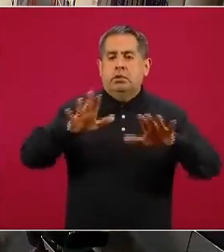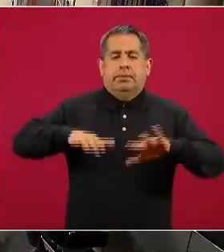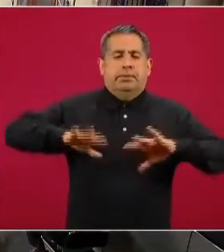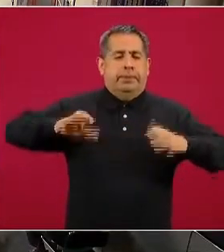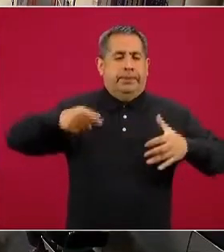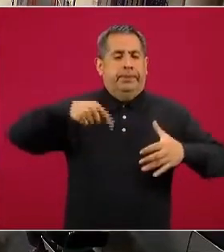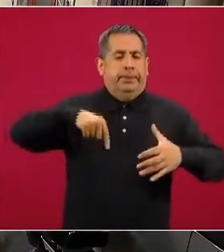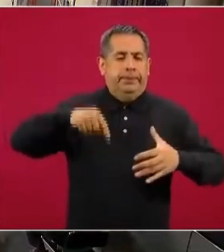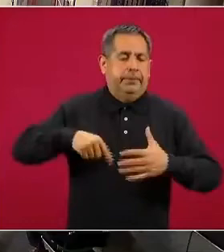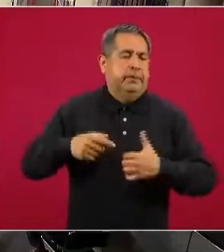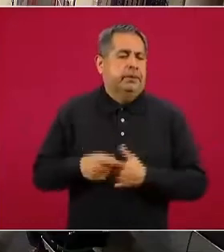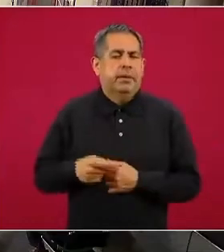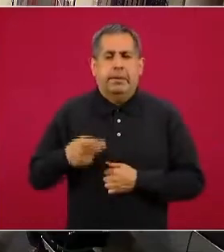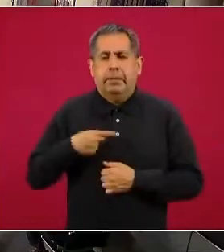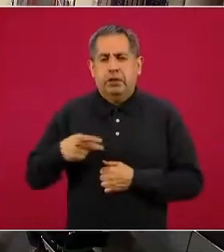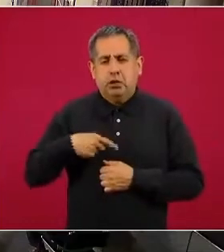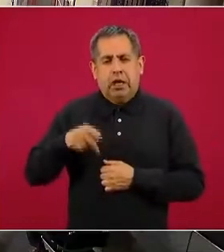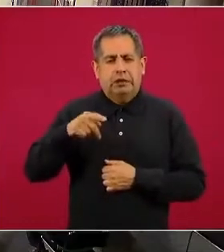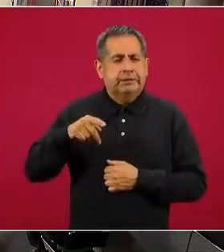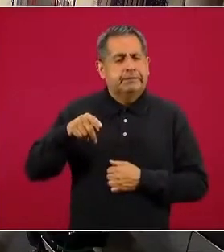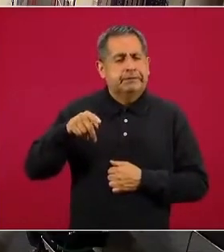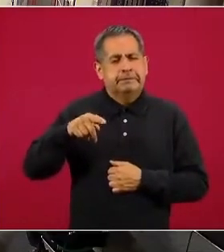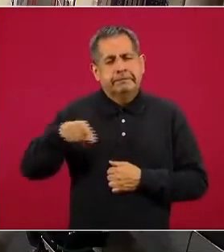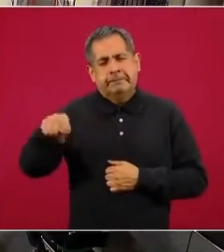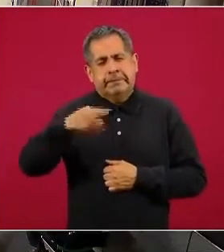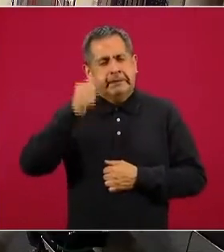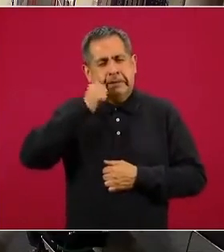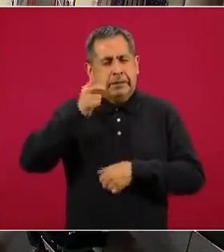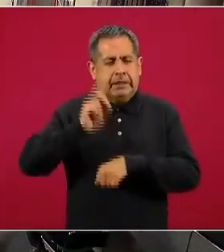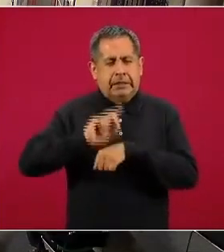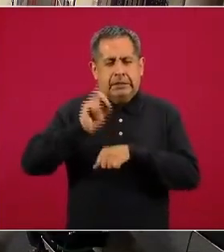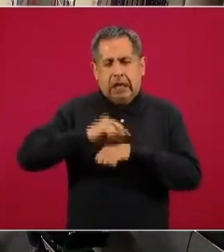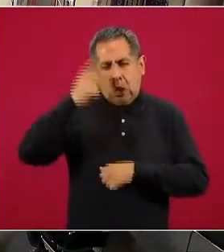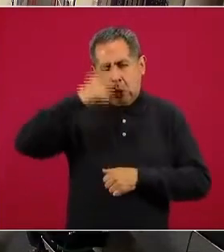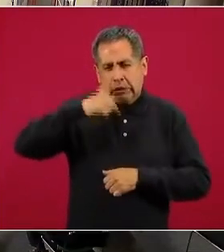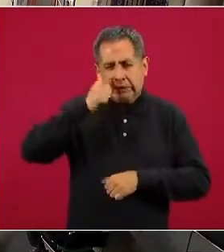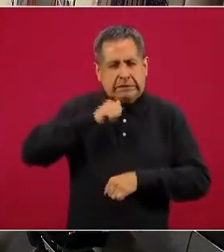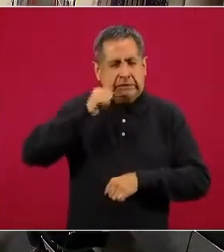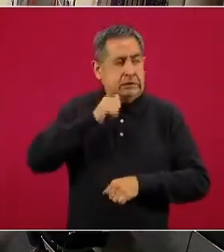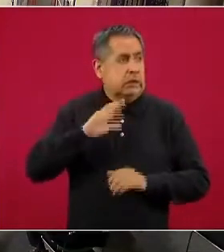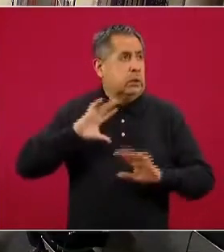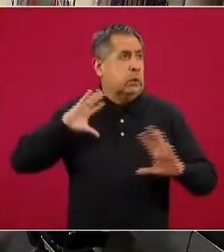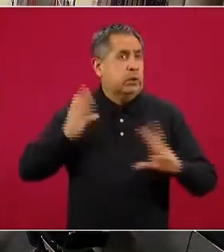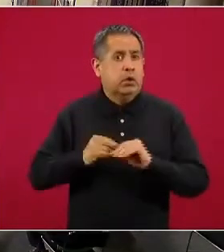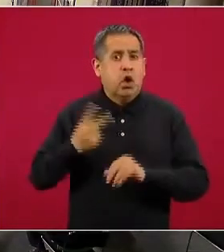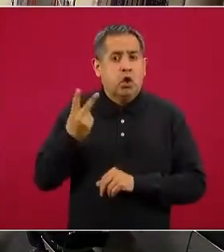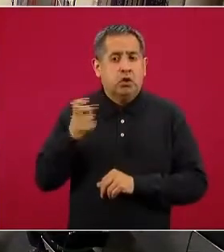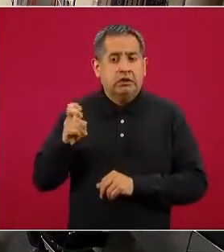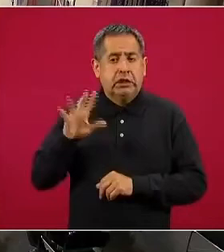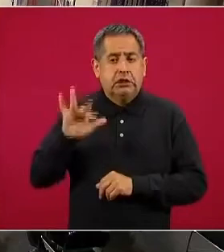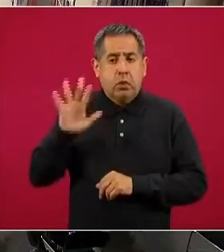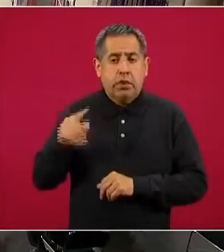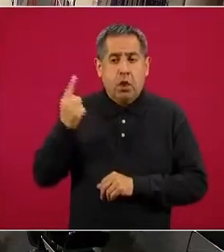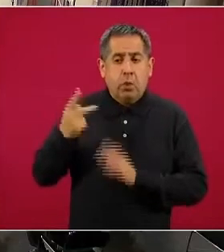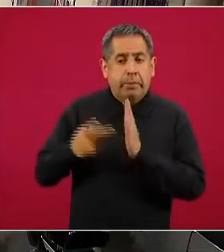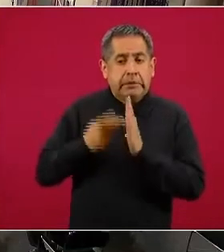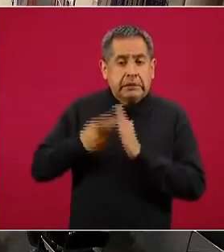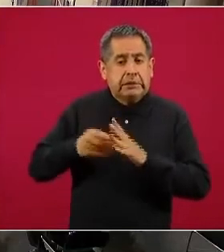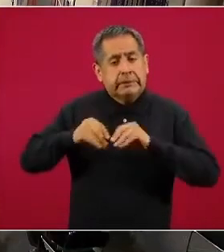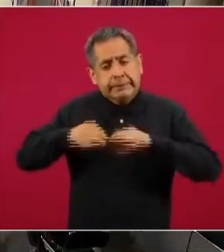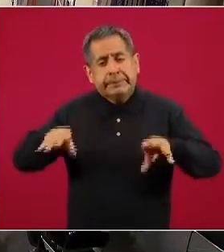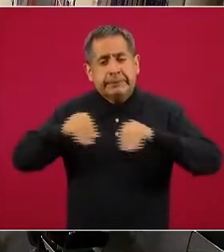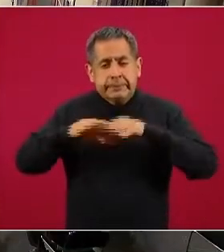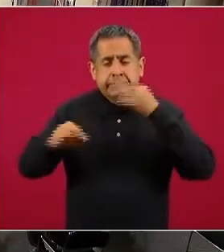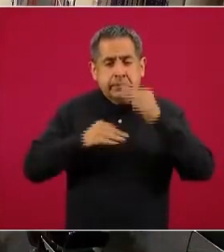como a la población que durante todas las noches y ya estas 251 conferencias vespertinas